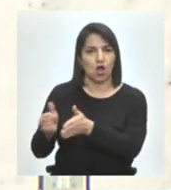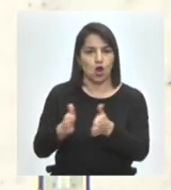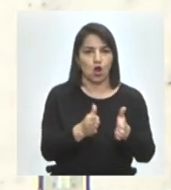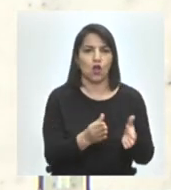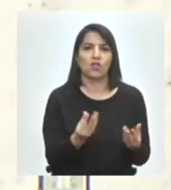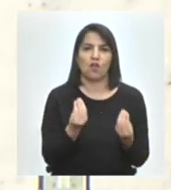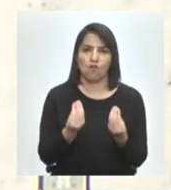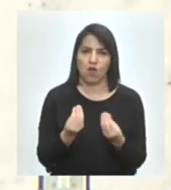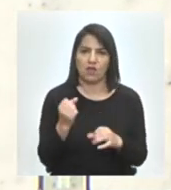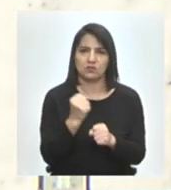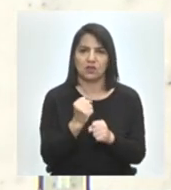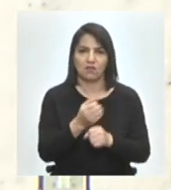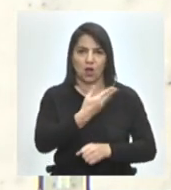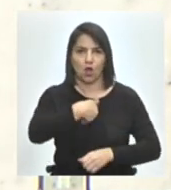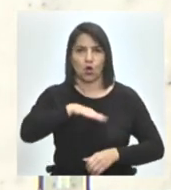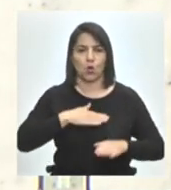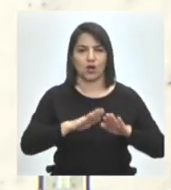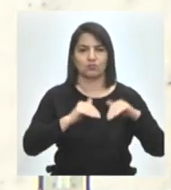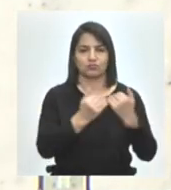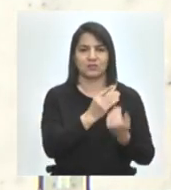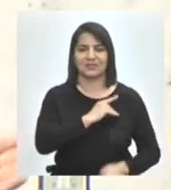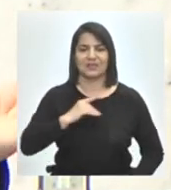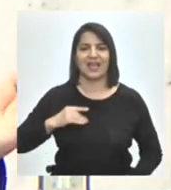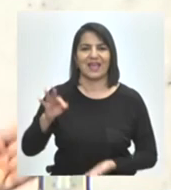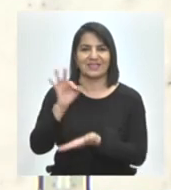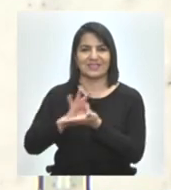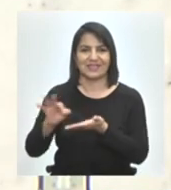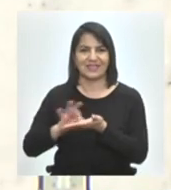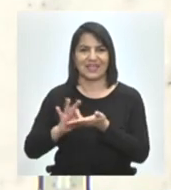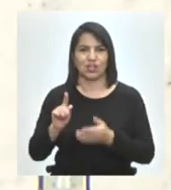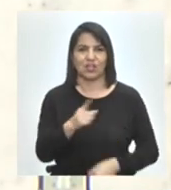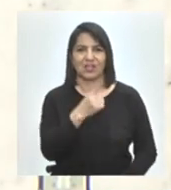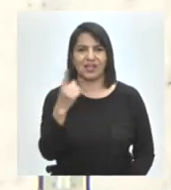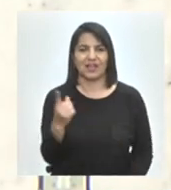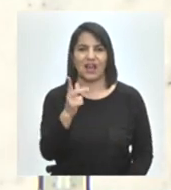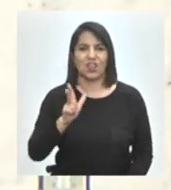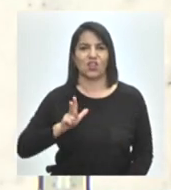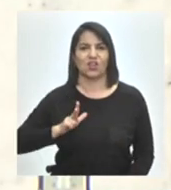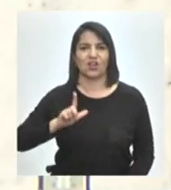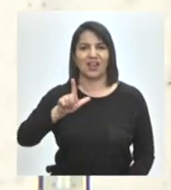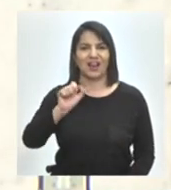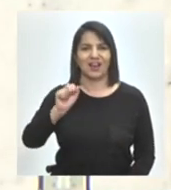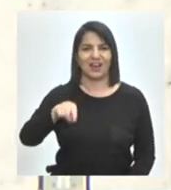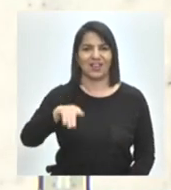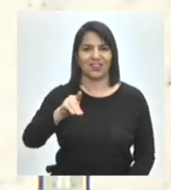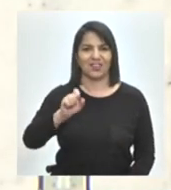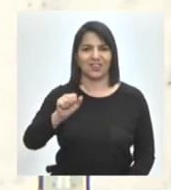nuestra corporación, nuestro secretario general, don Miguel Landeros.